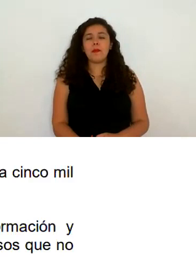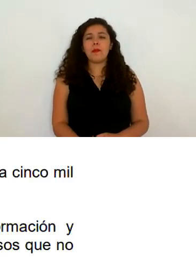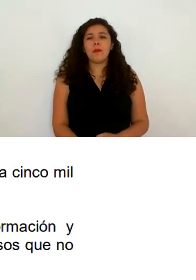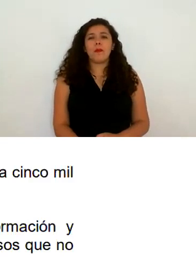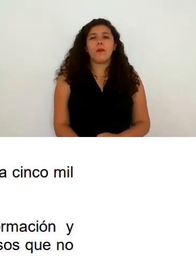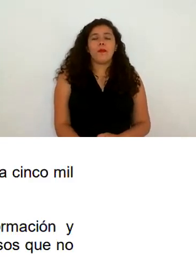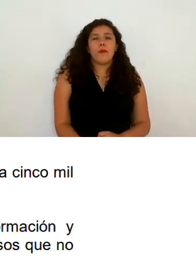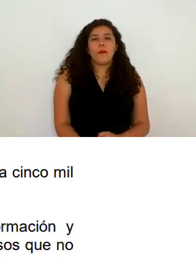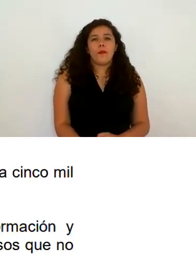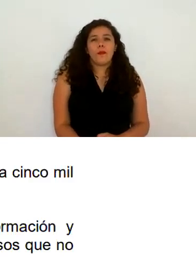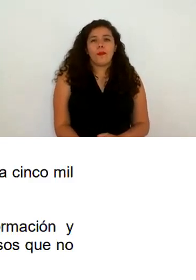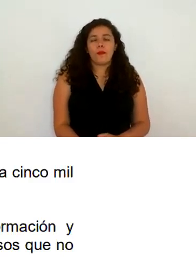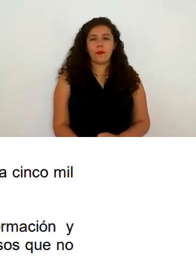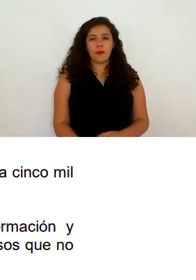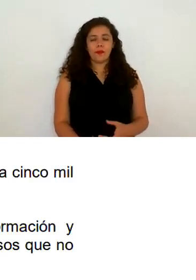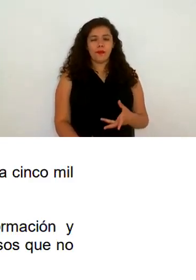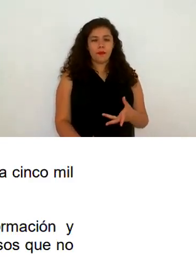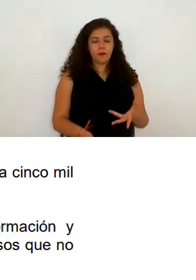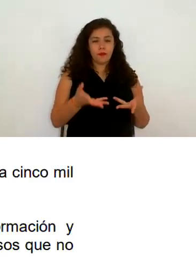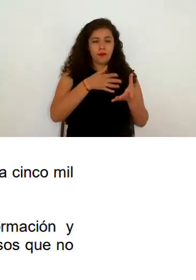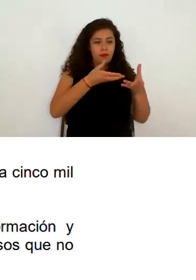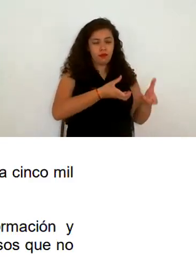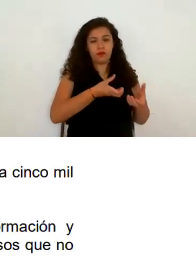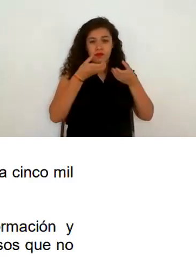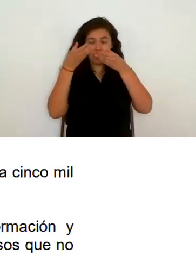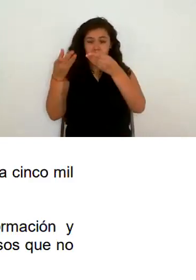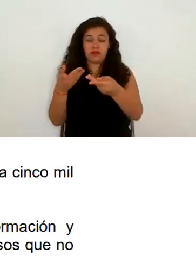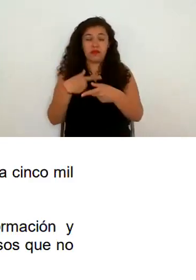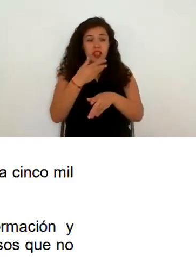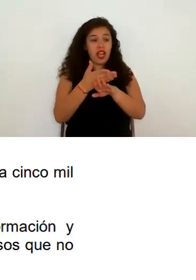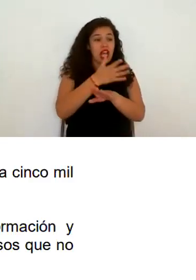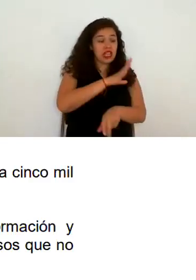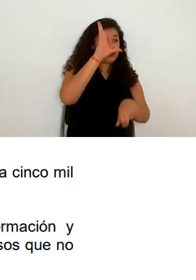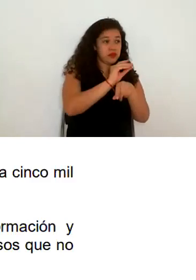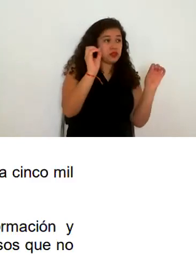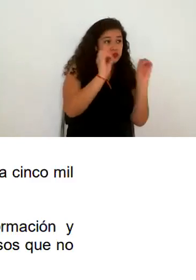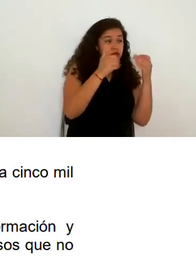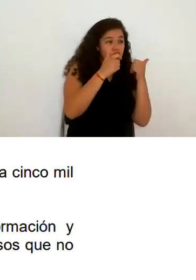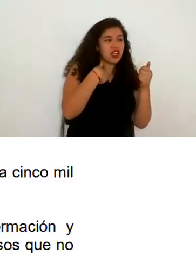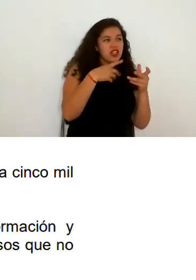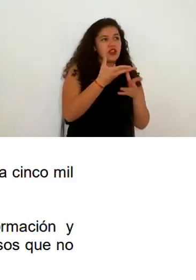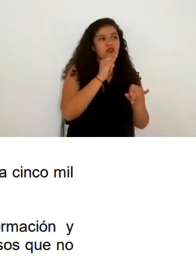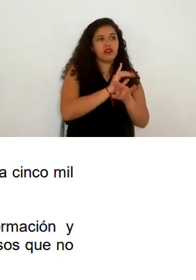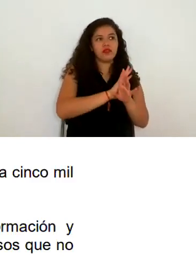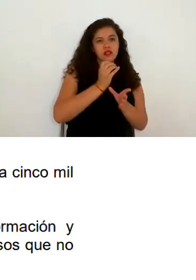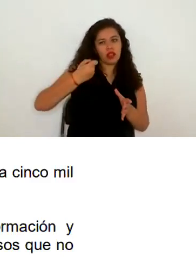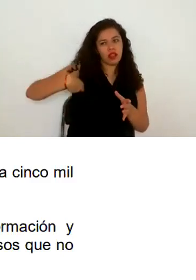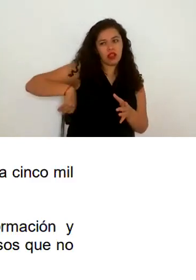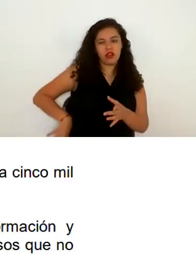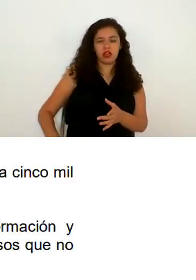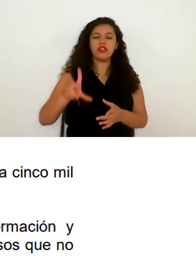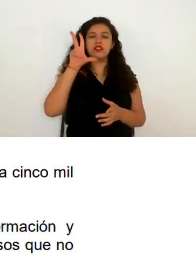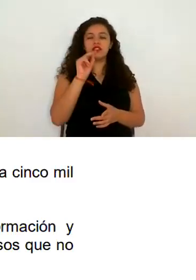la propiedad o posesión, transporte o reproduzca sin el permiso correspondiente un documento considerado